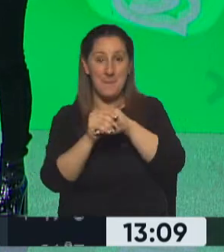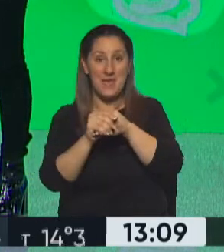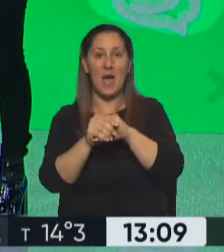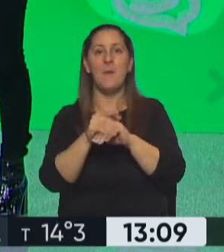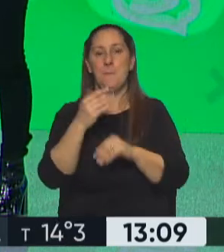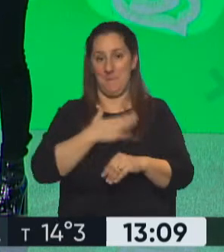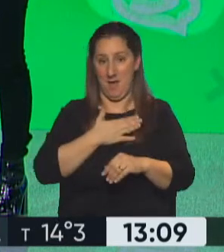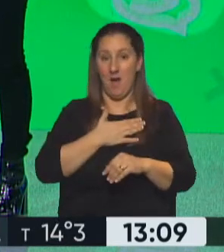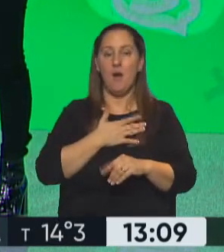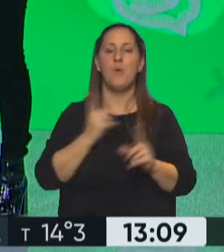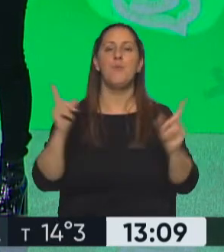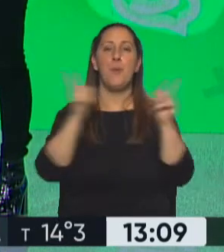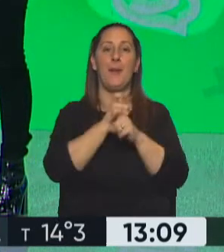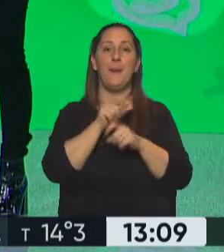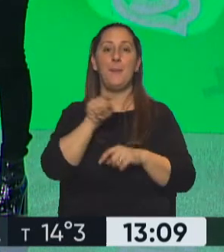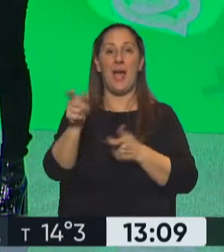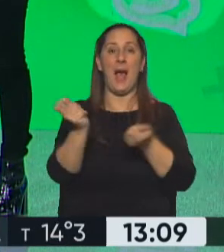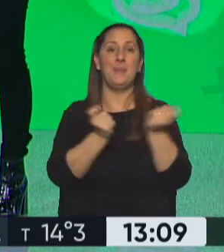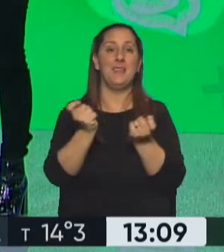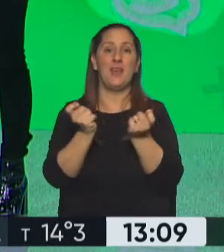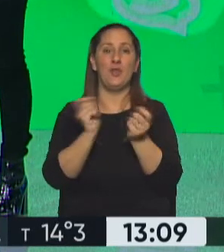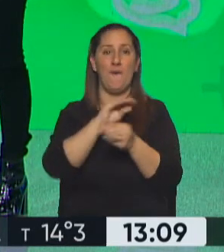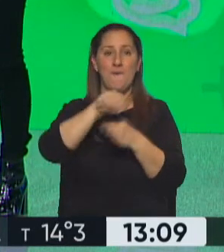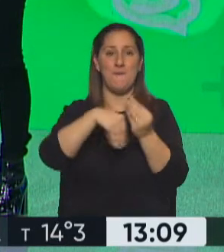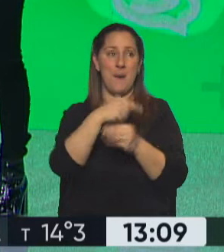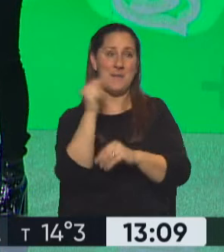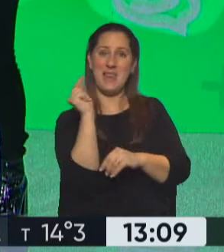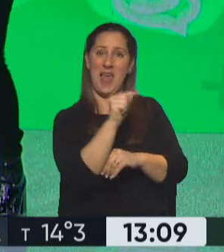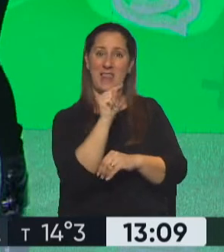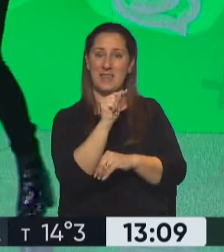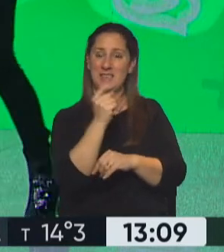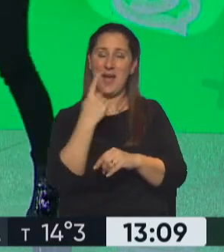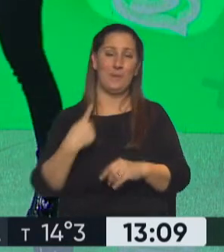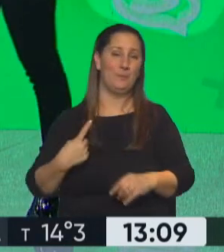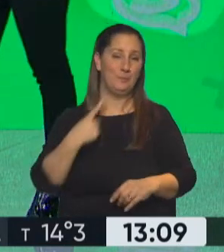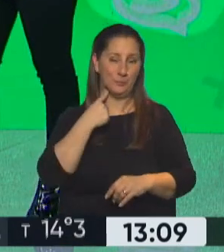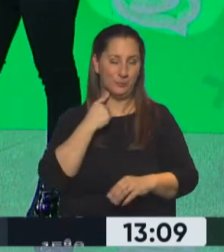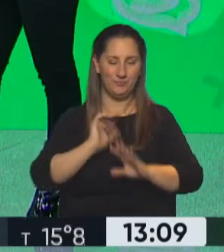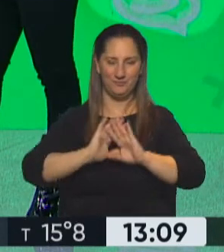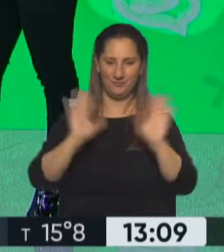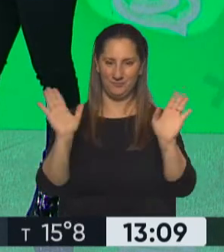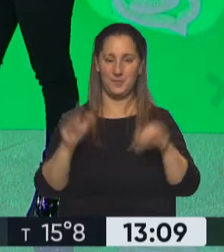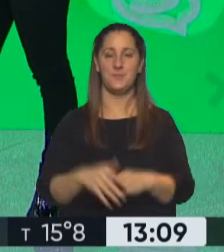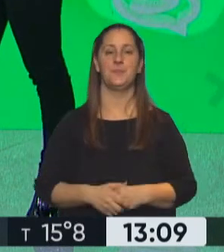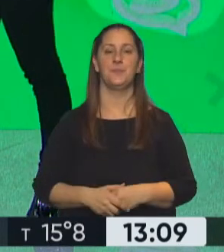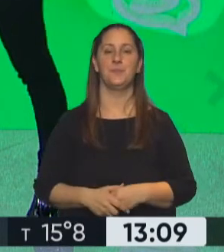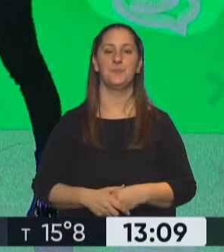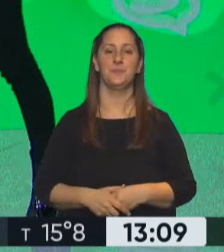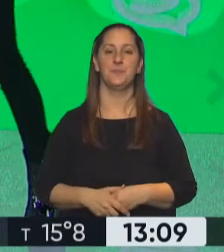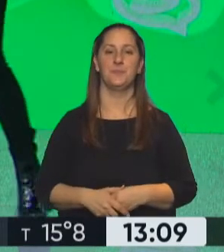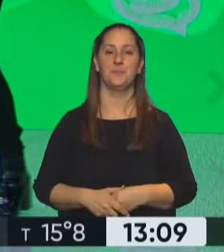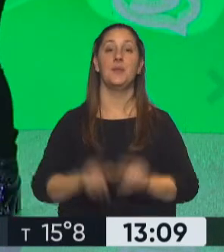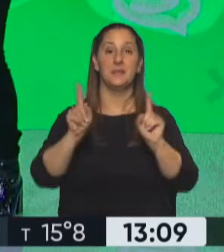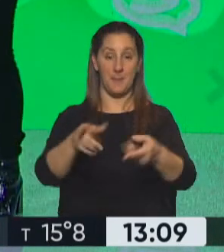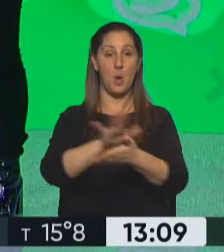problema, sí, porque el administrador del grupo es un familiar de ella y no puede zafar. Claro, no te queda otra. No te queda otra. Claro. Y por otro lado, eso también